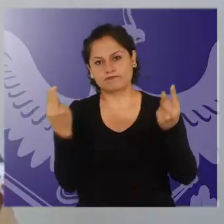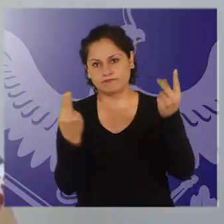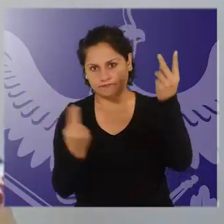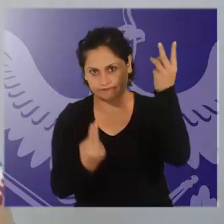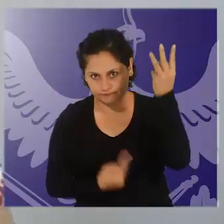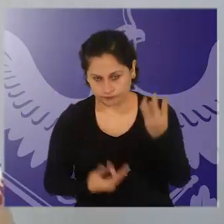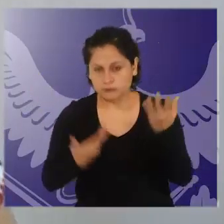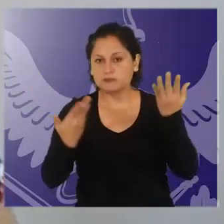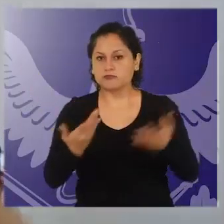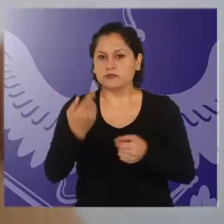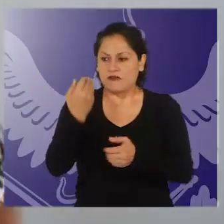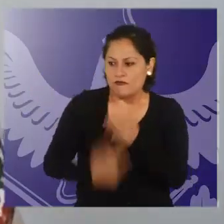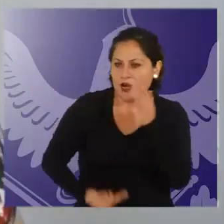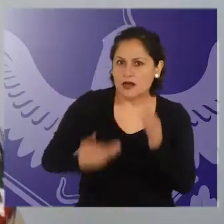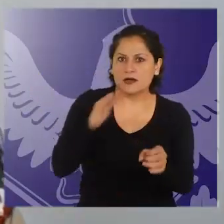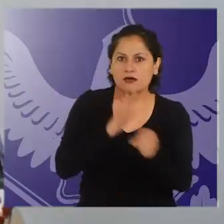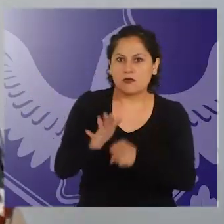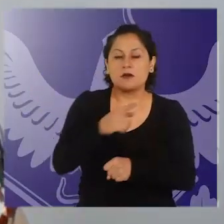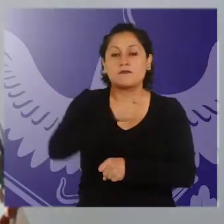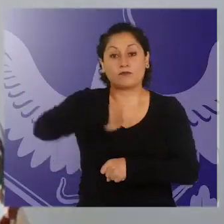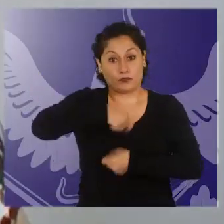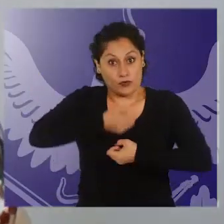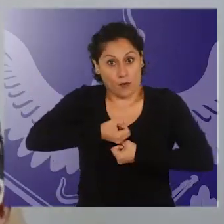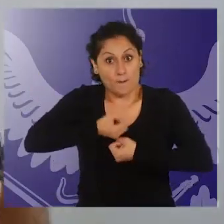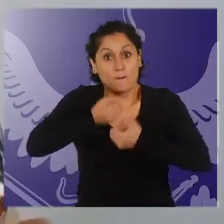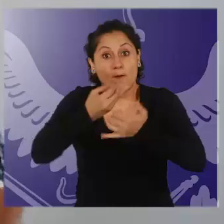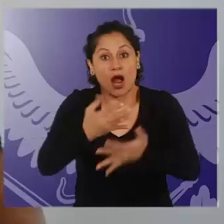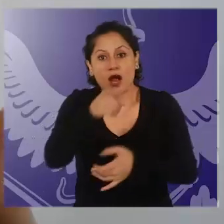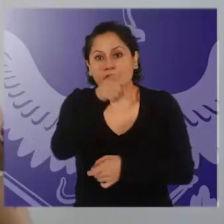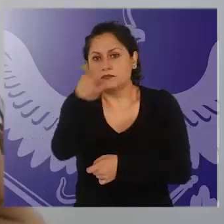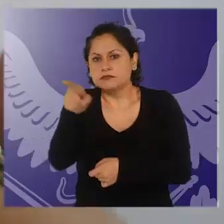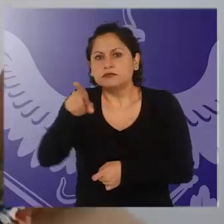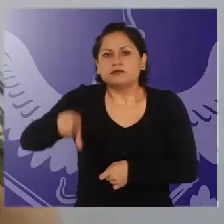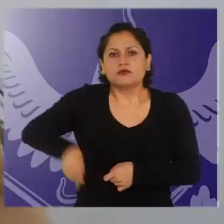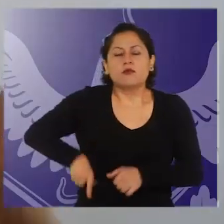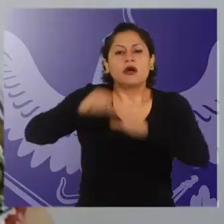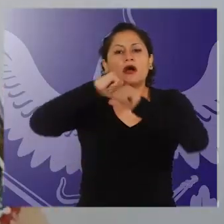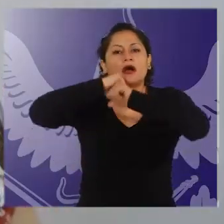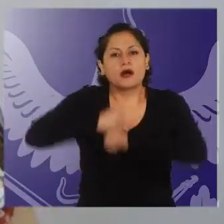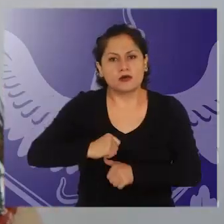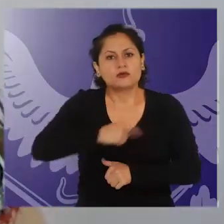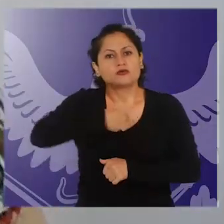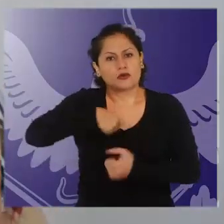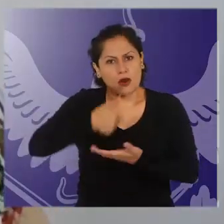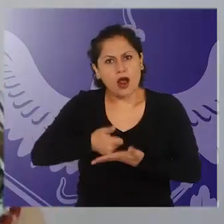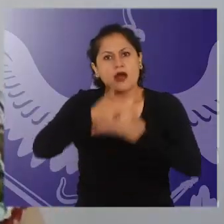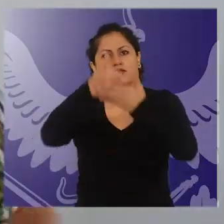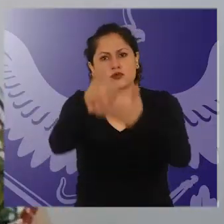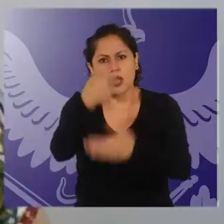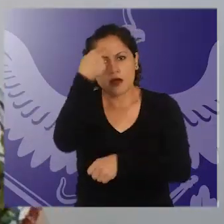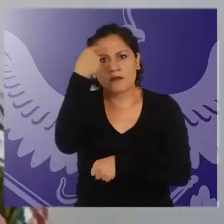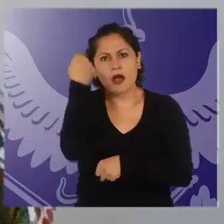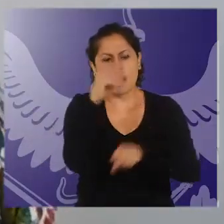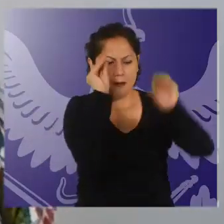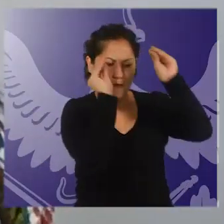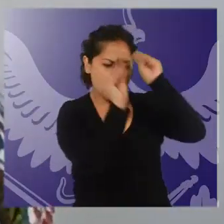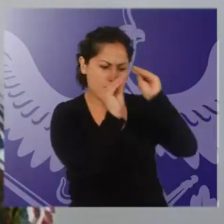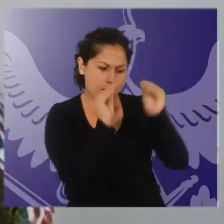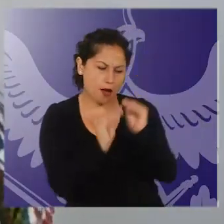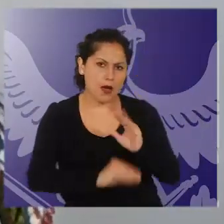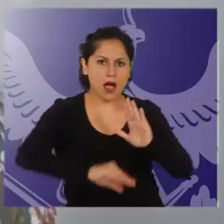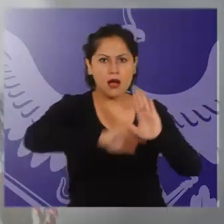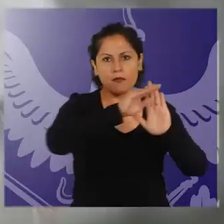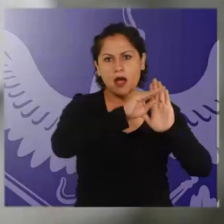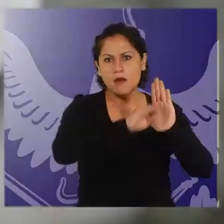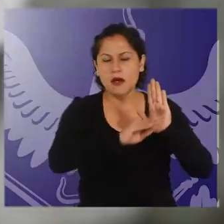lo que necesitamos, cuáles son nuestras carencias y que nosotras ayudemos al Estado a construir todas estas